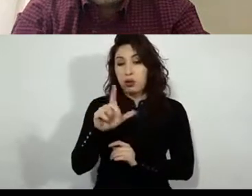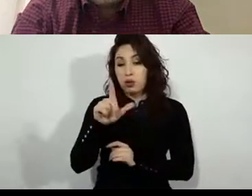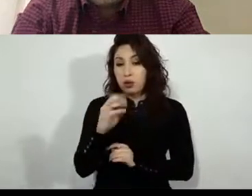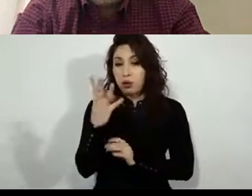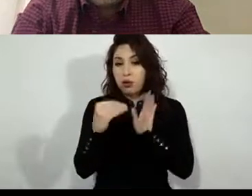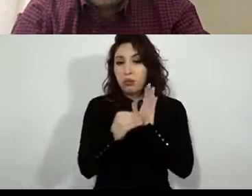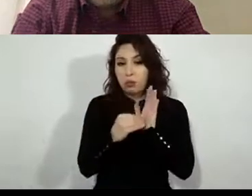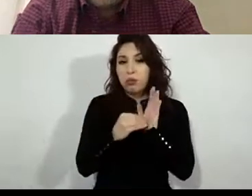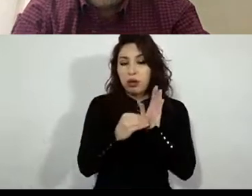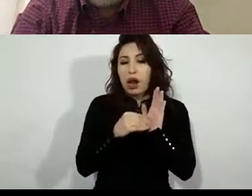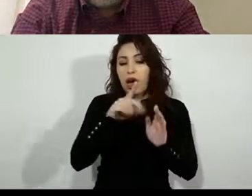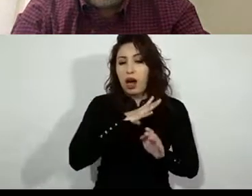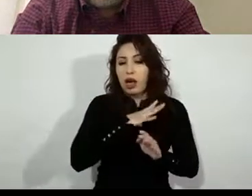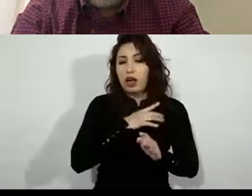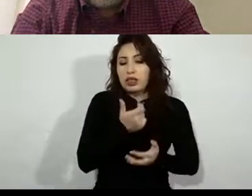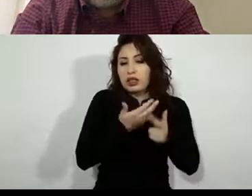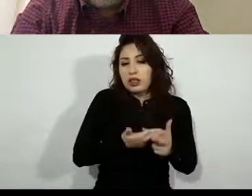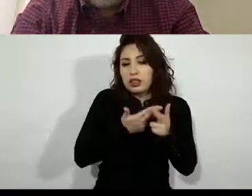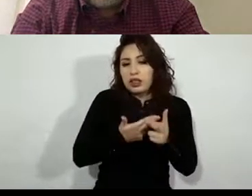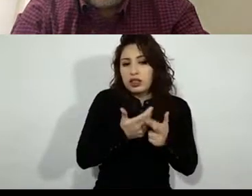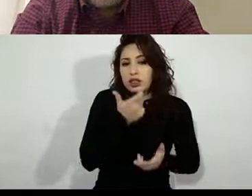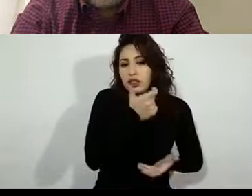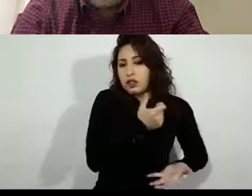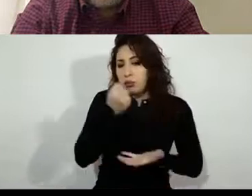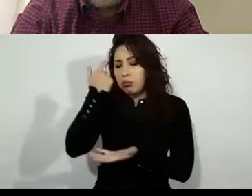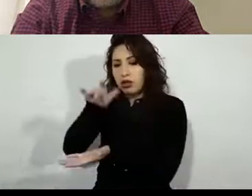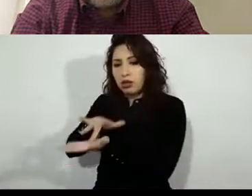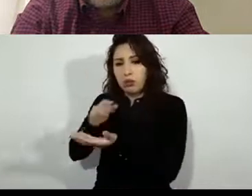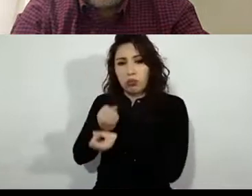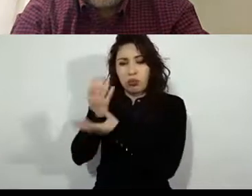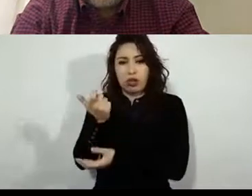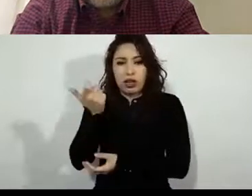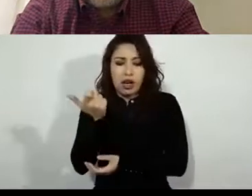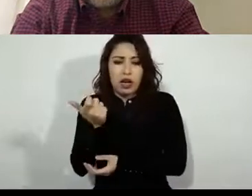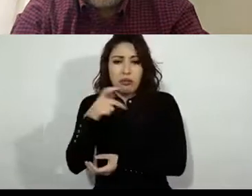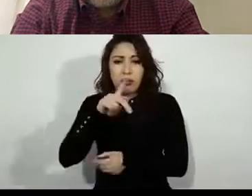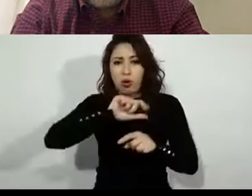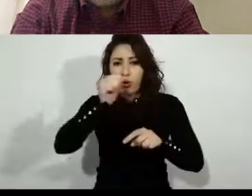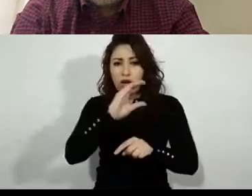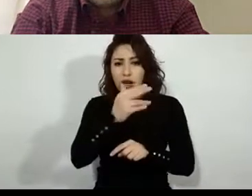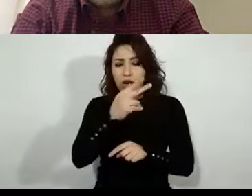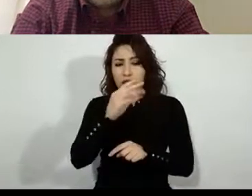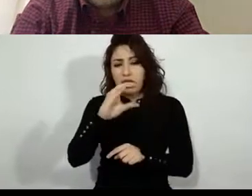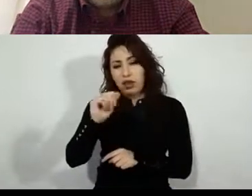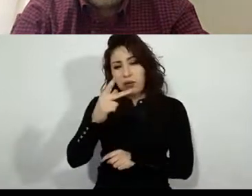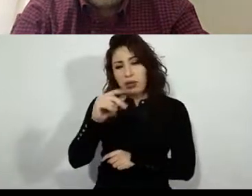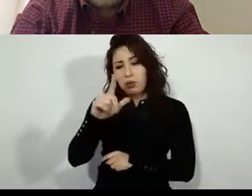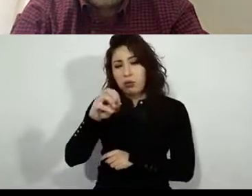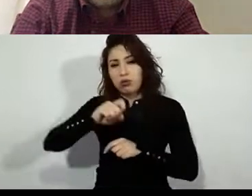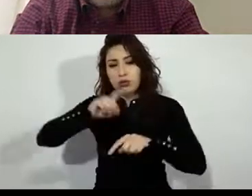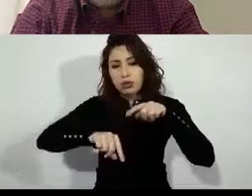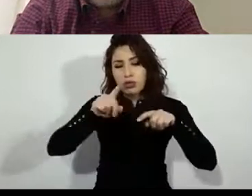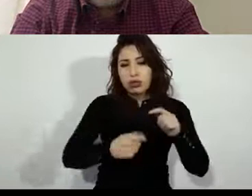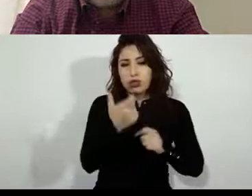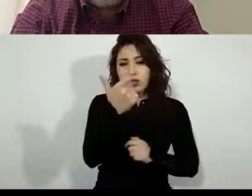para ayudas, pero no los demás capítulos. Entonces, yo aquí, le solicitaría a usted que, pues,